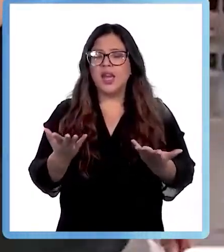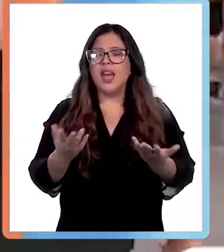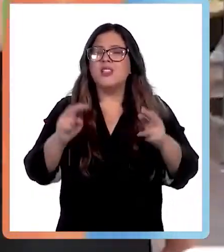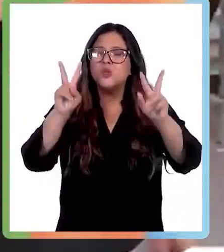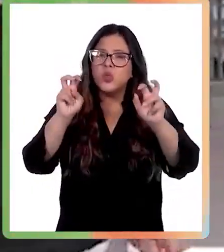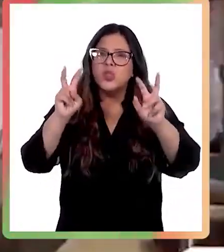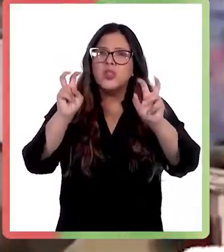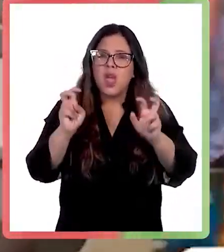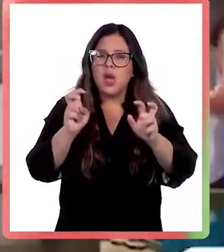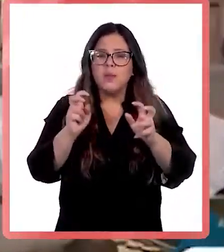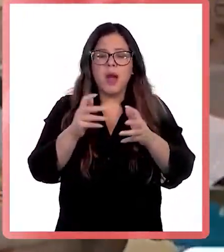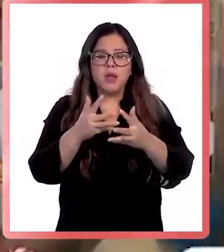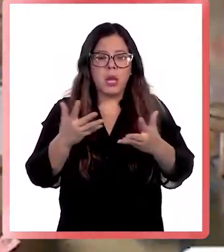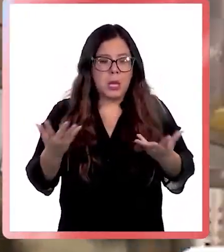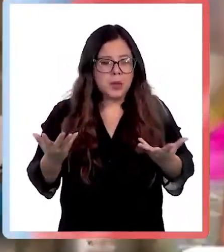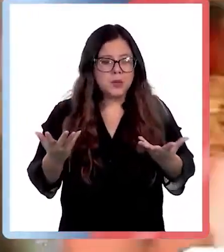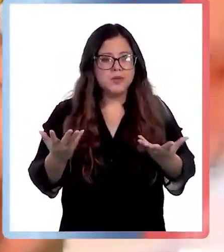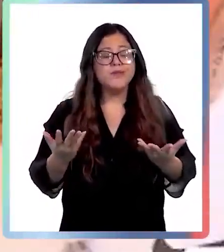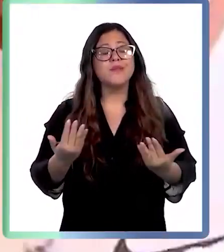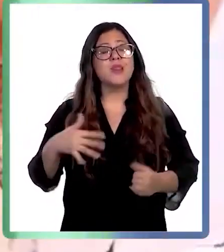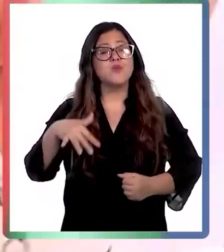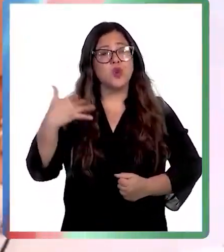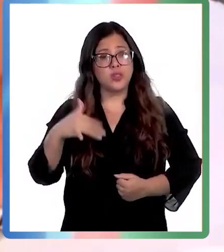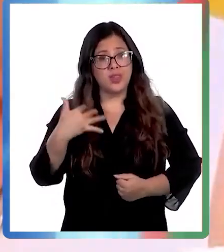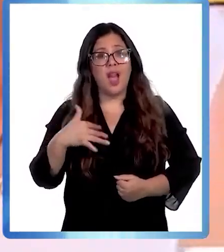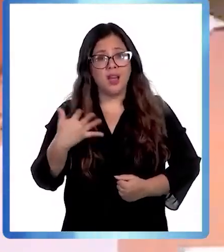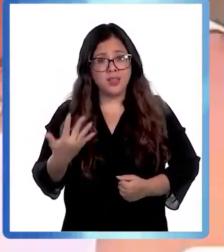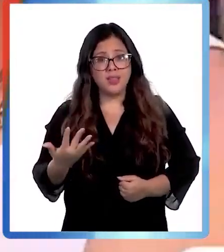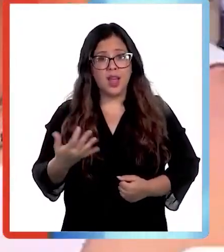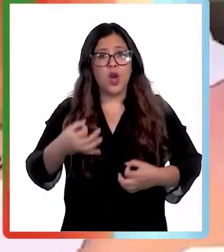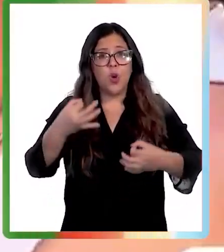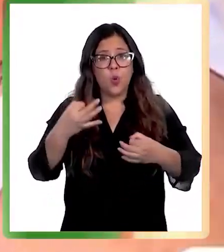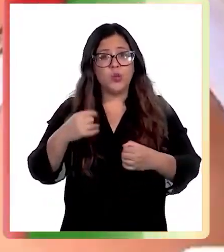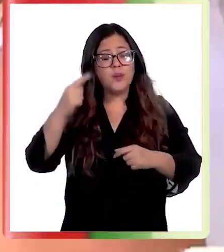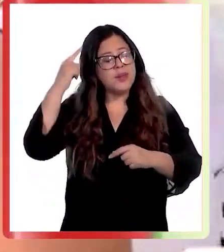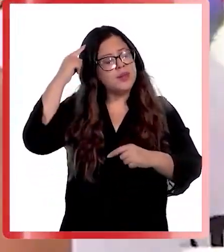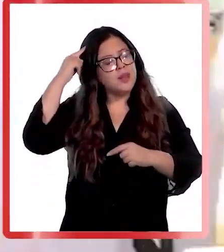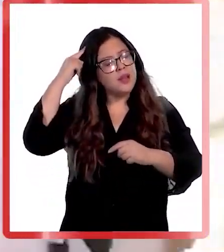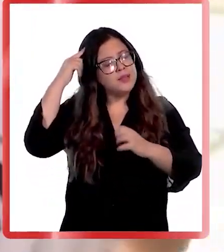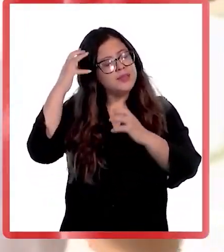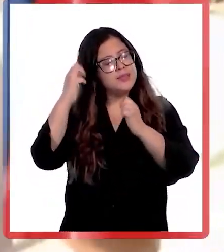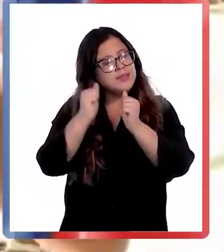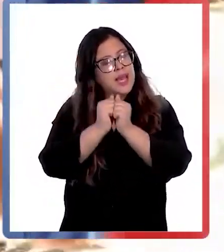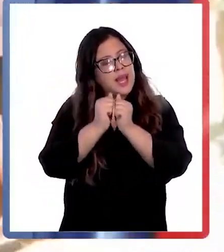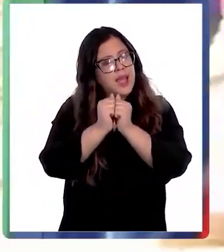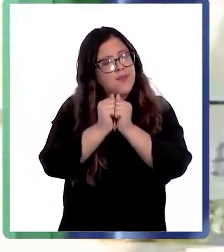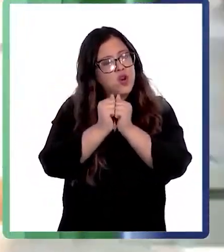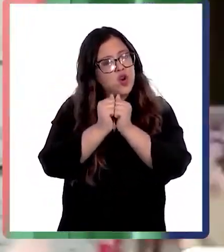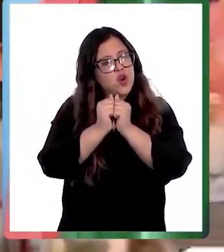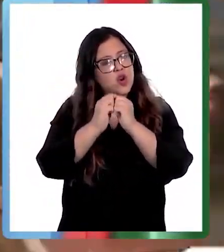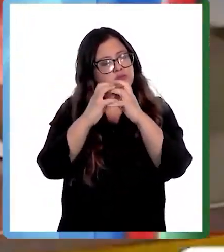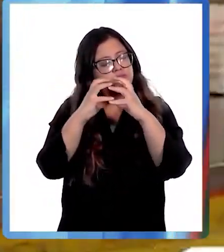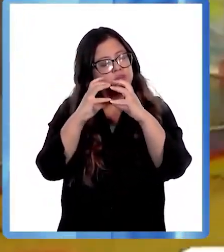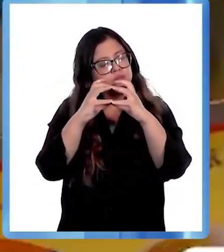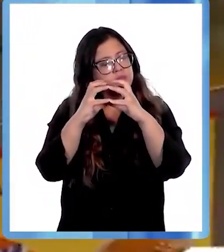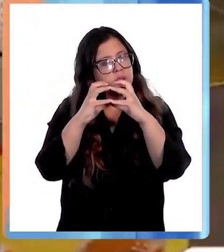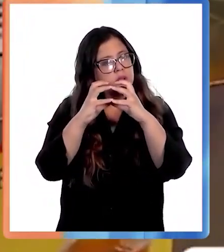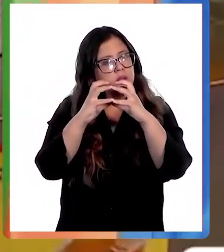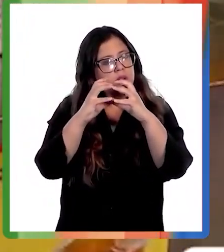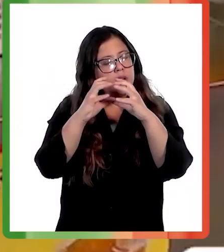es algo que es beneficioso porque es el momento en que el cerebro lava todos